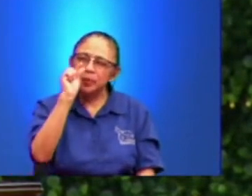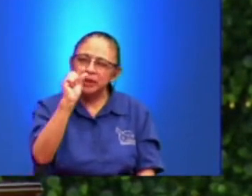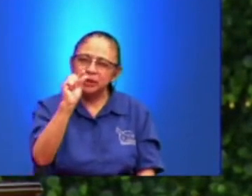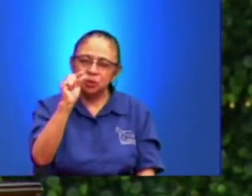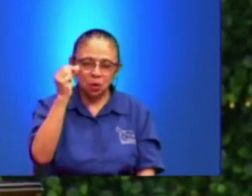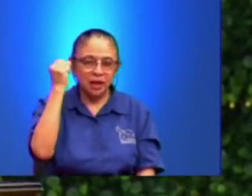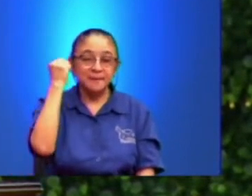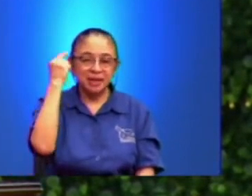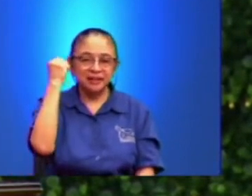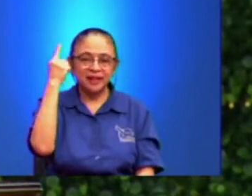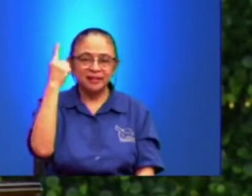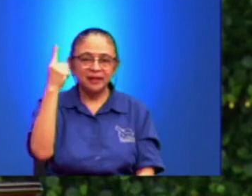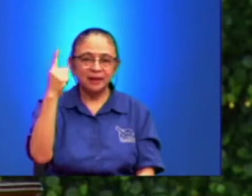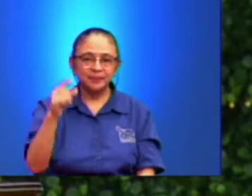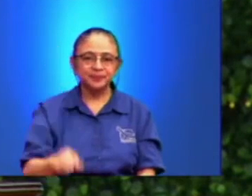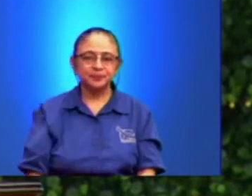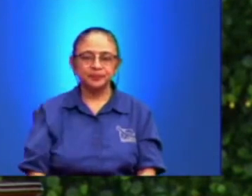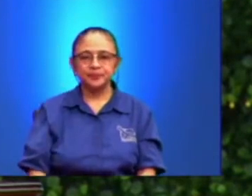comprendan